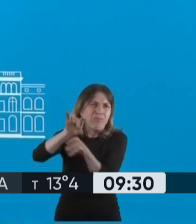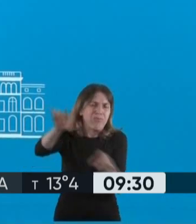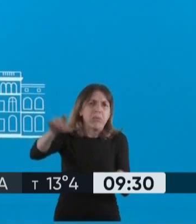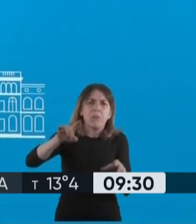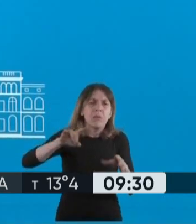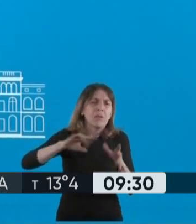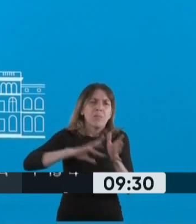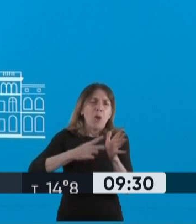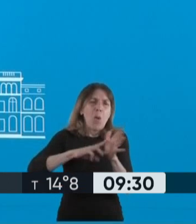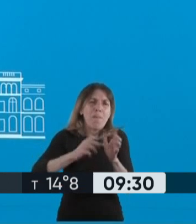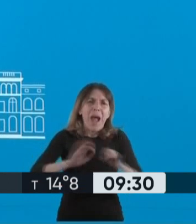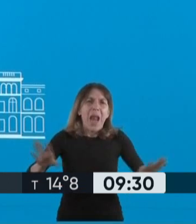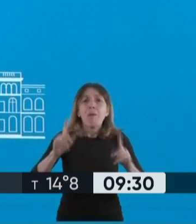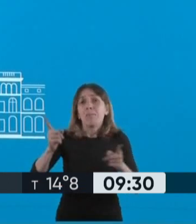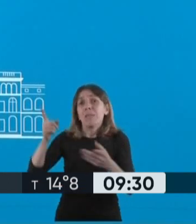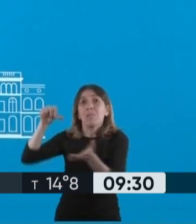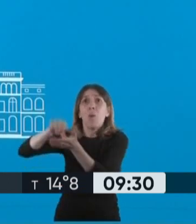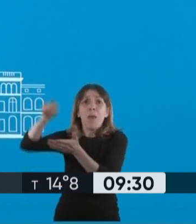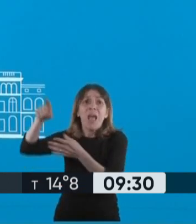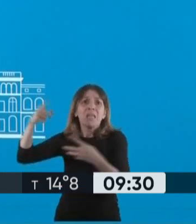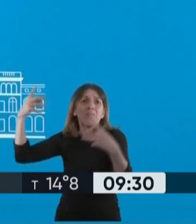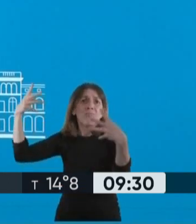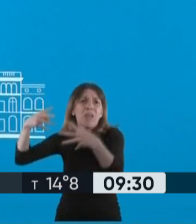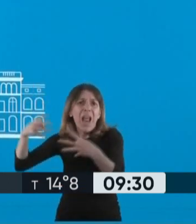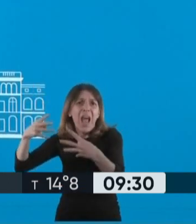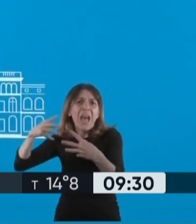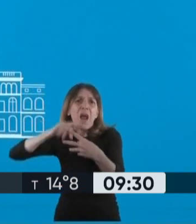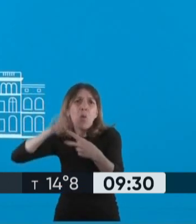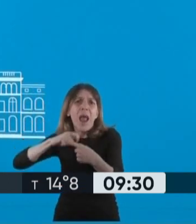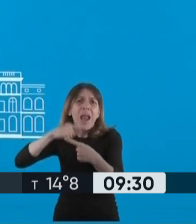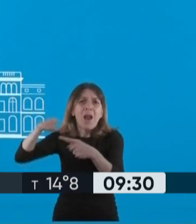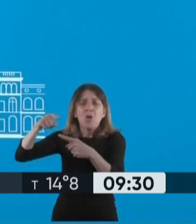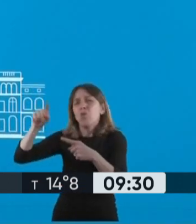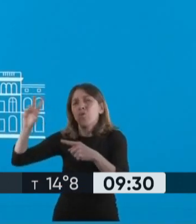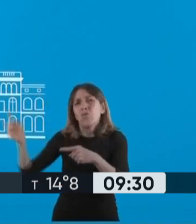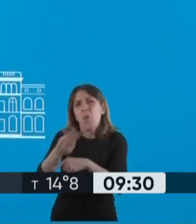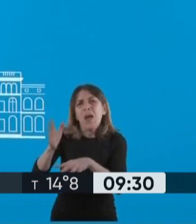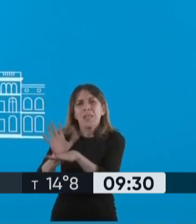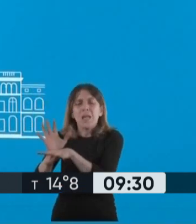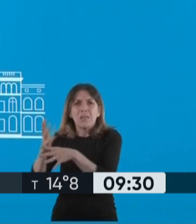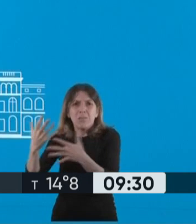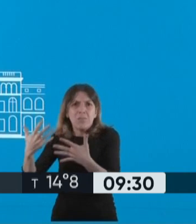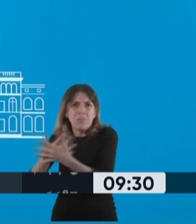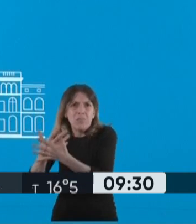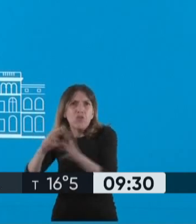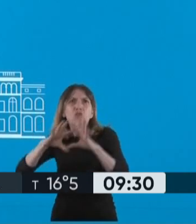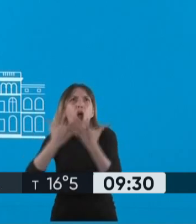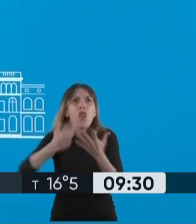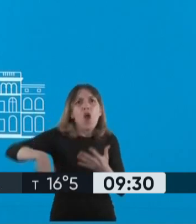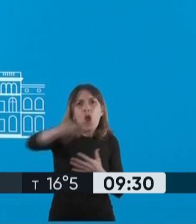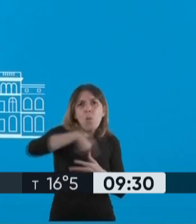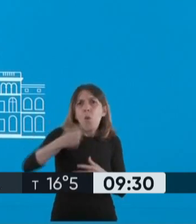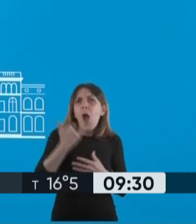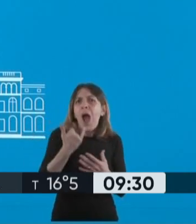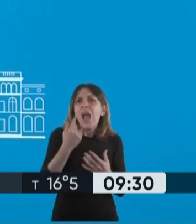las primeras obviamente para el país donde está sucediendo, la muerte, la desolación, la crisis, pero además para todo el mundo, consecuencias económicas